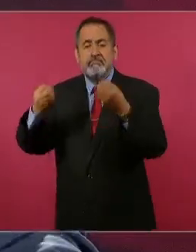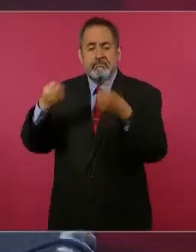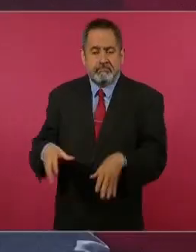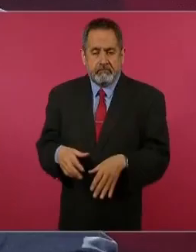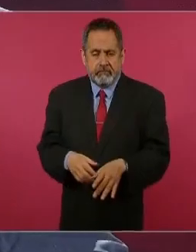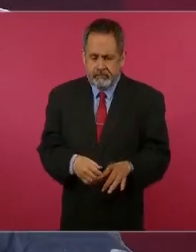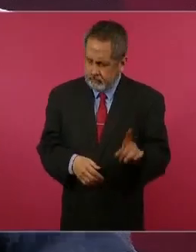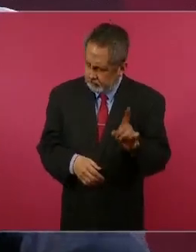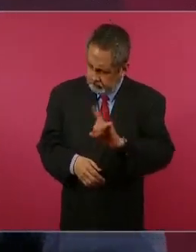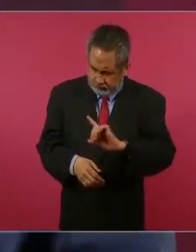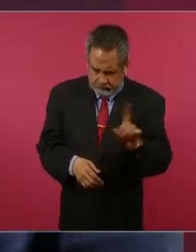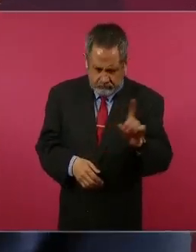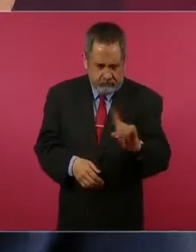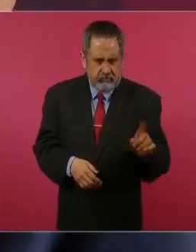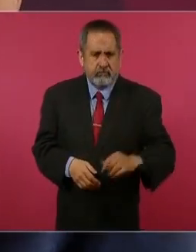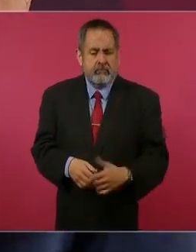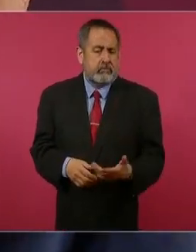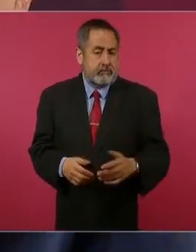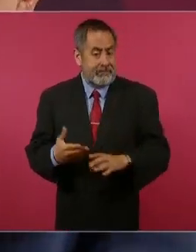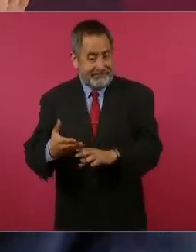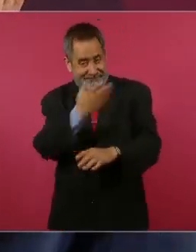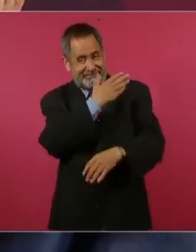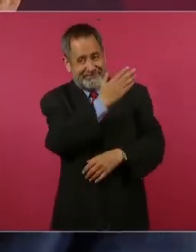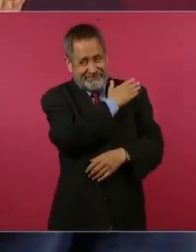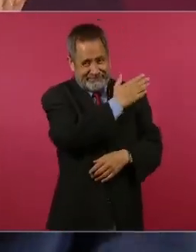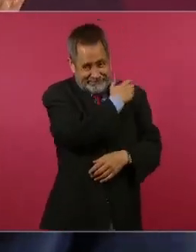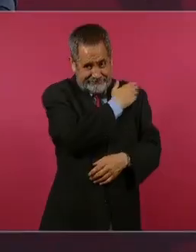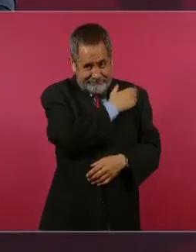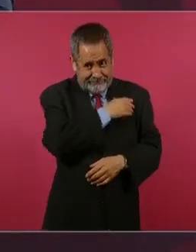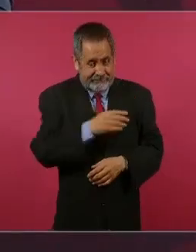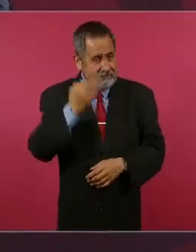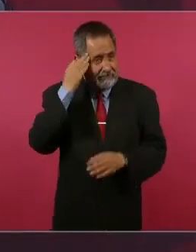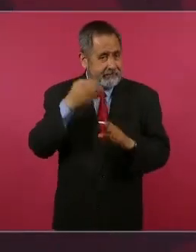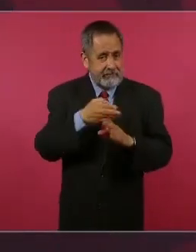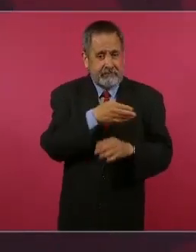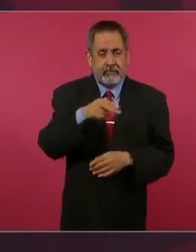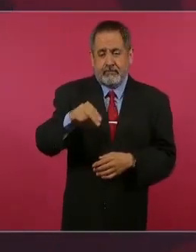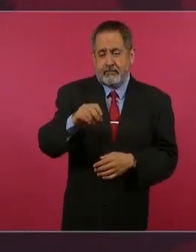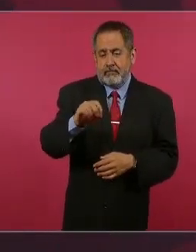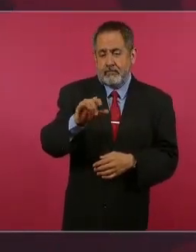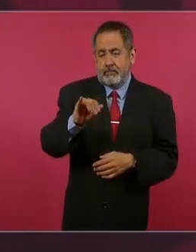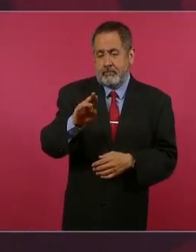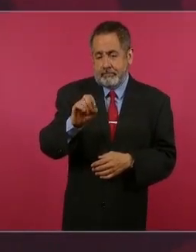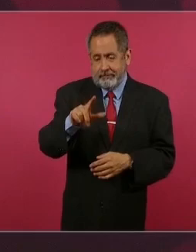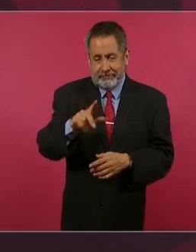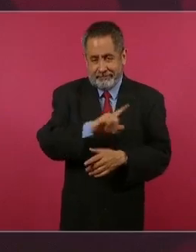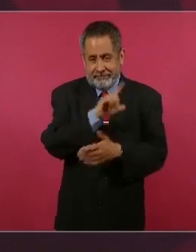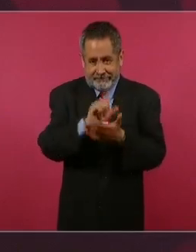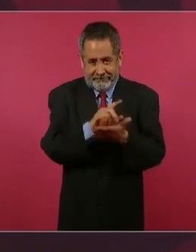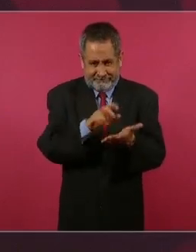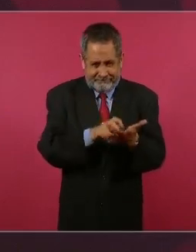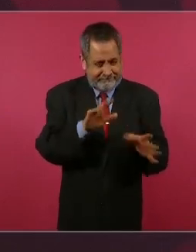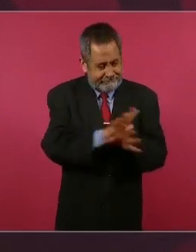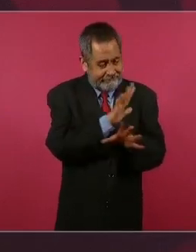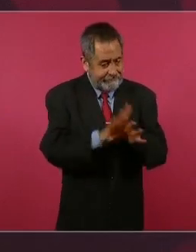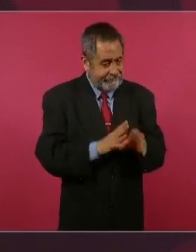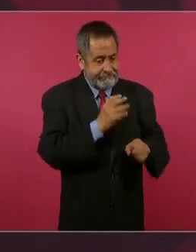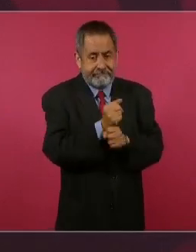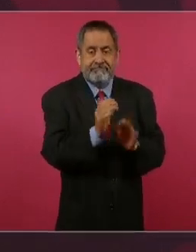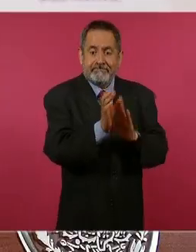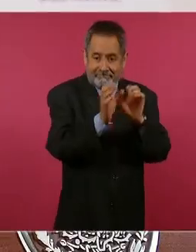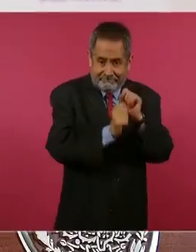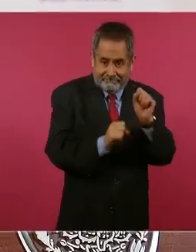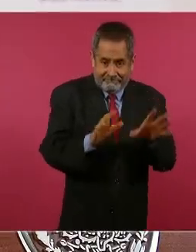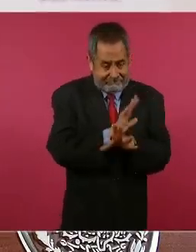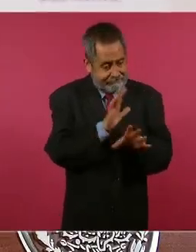porque todas las leyes que aprobaron durante el periodo neoliberal, todas las reformas a la Constitución